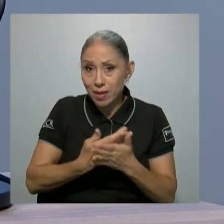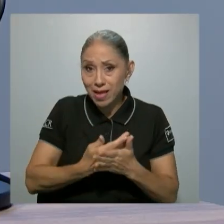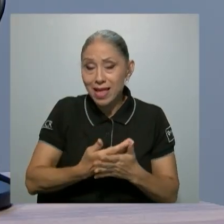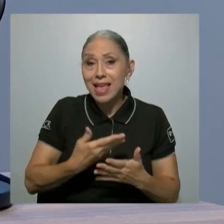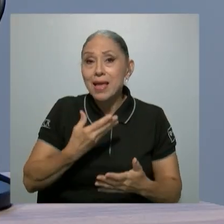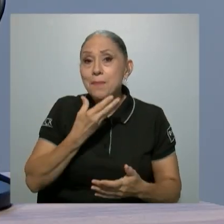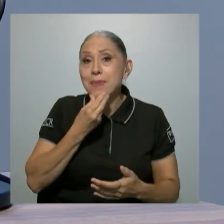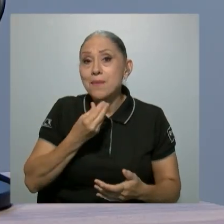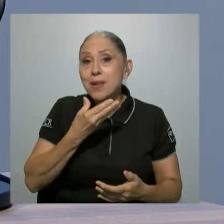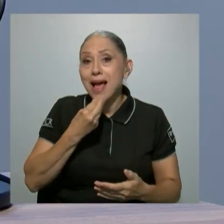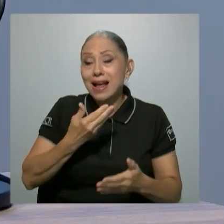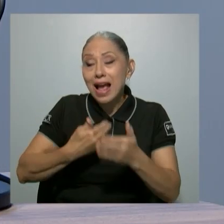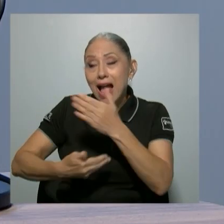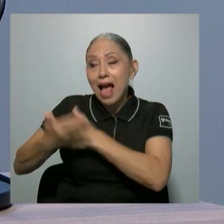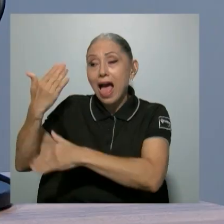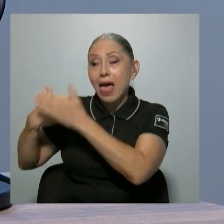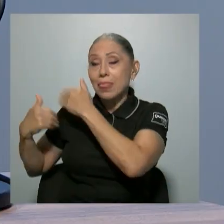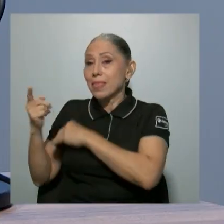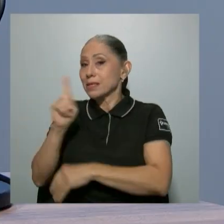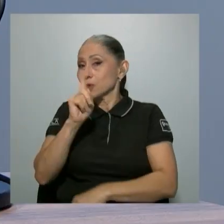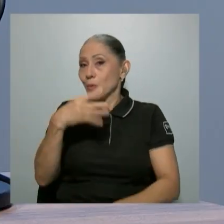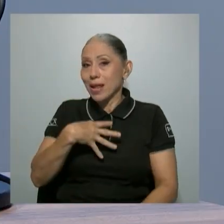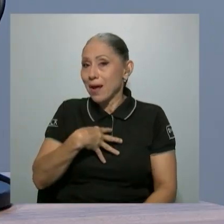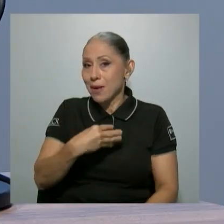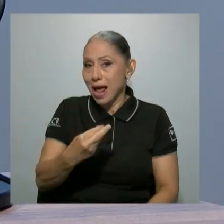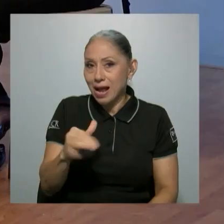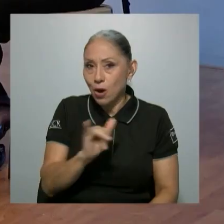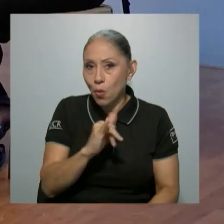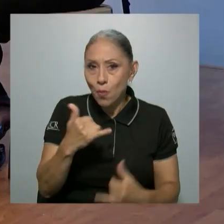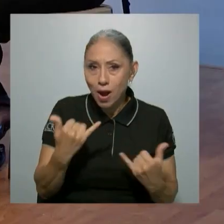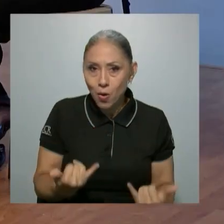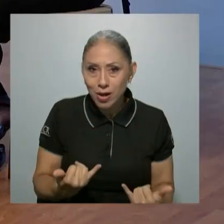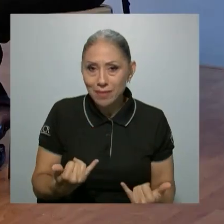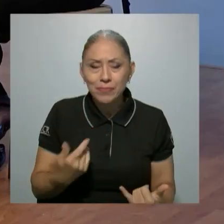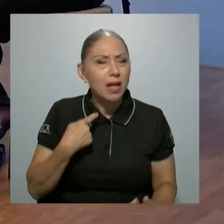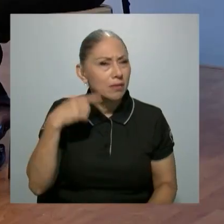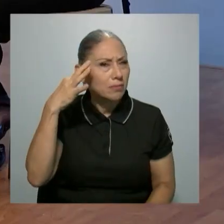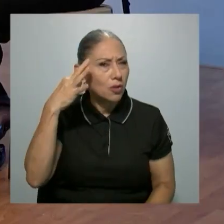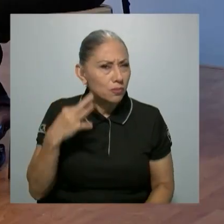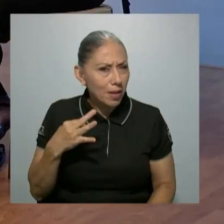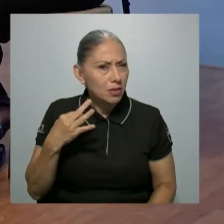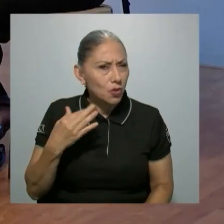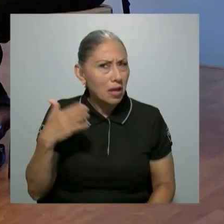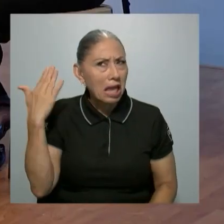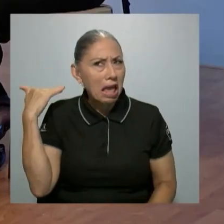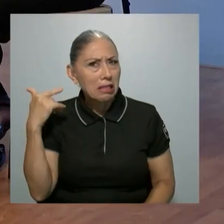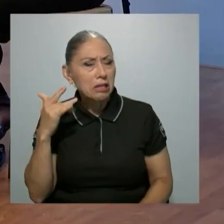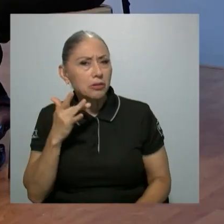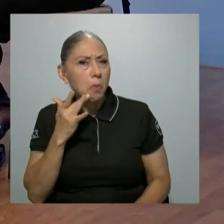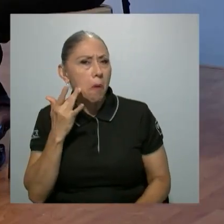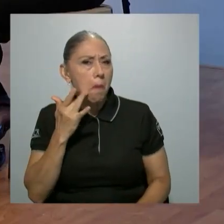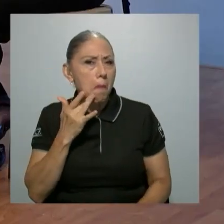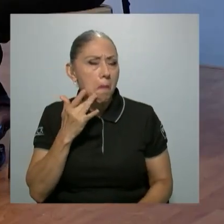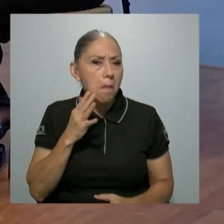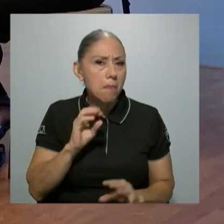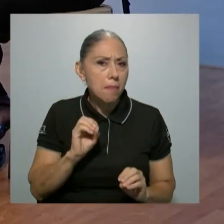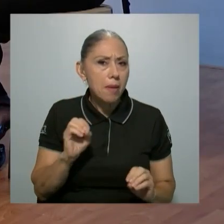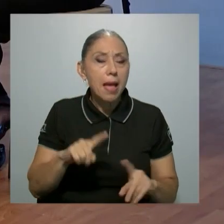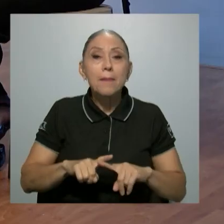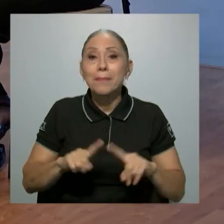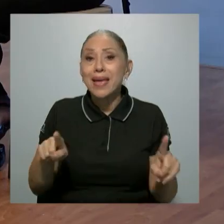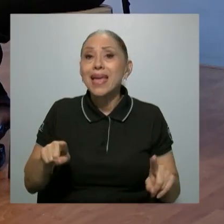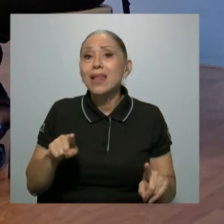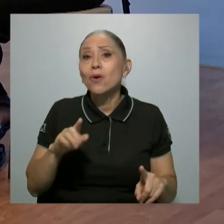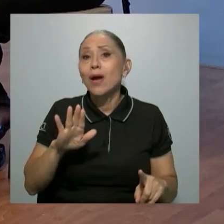era blanca como es ahora. Es más, sospecho que tenía apenas algunos tonos, pero ese